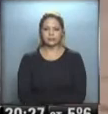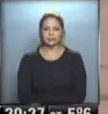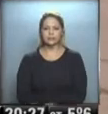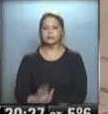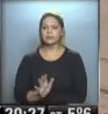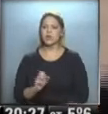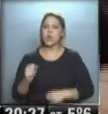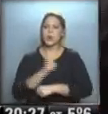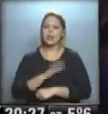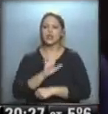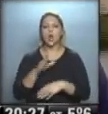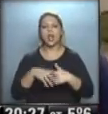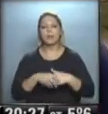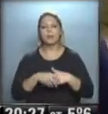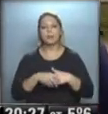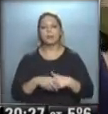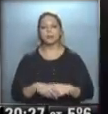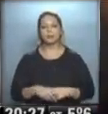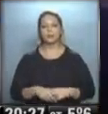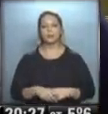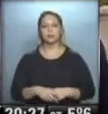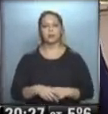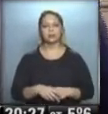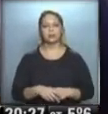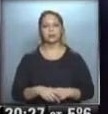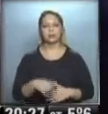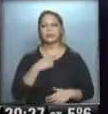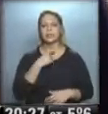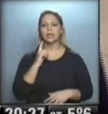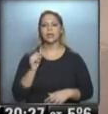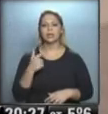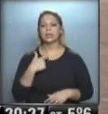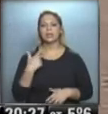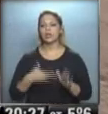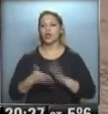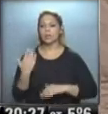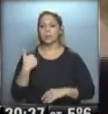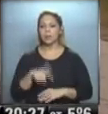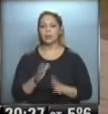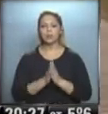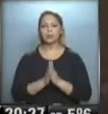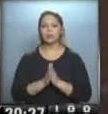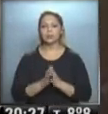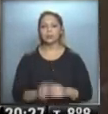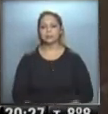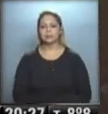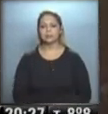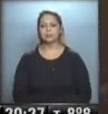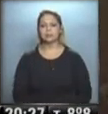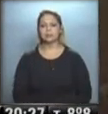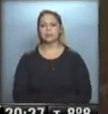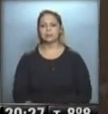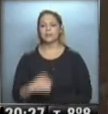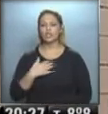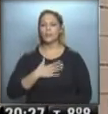Ahora de afuera, por favor, déjenme ir de acá, por favor. Pero vale, déjenme salir de acá, por favor, déjenme salir de acá.